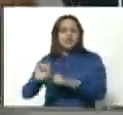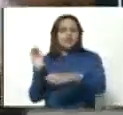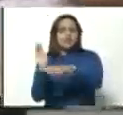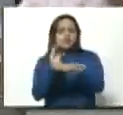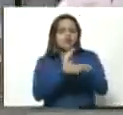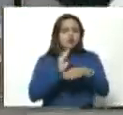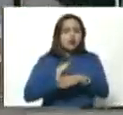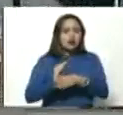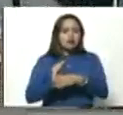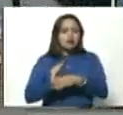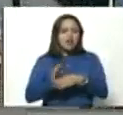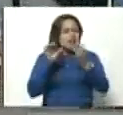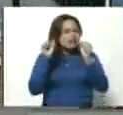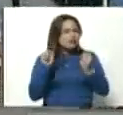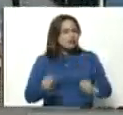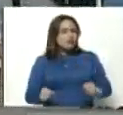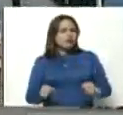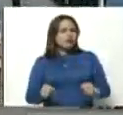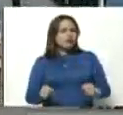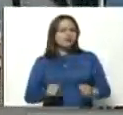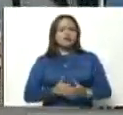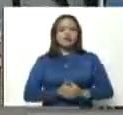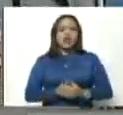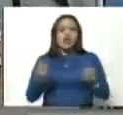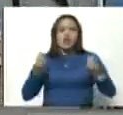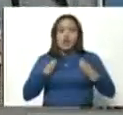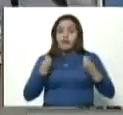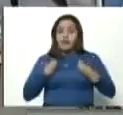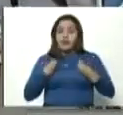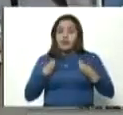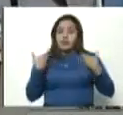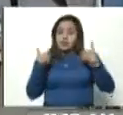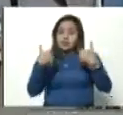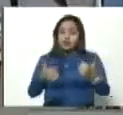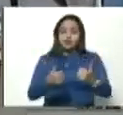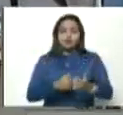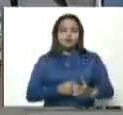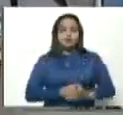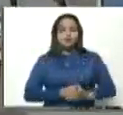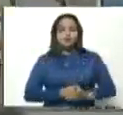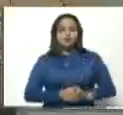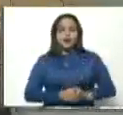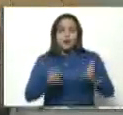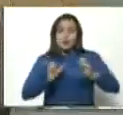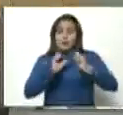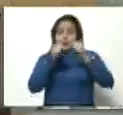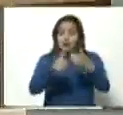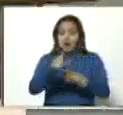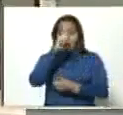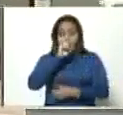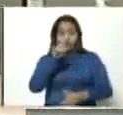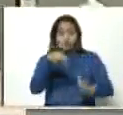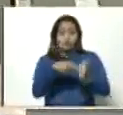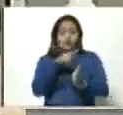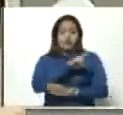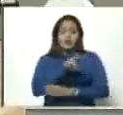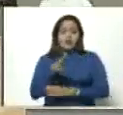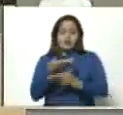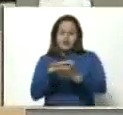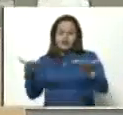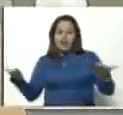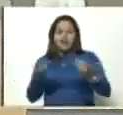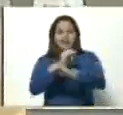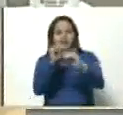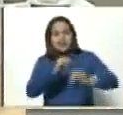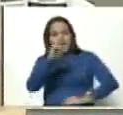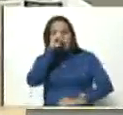protegiéndose, garantizando y preservando la vida y la salud. Así que iniciamos este 2022 dando el feliz año